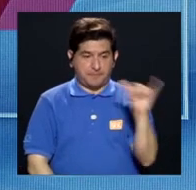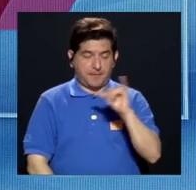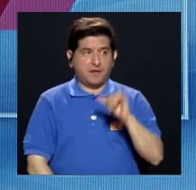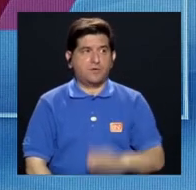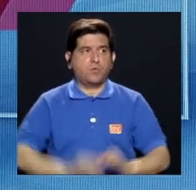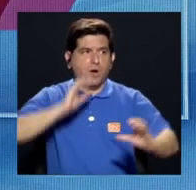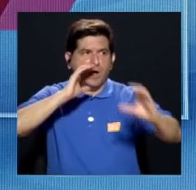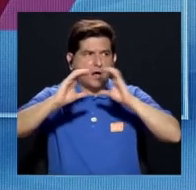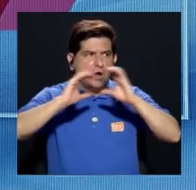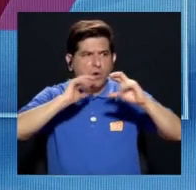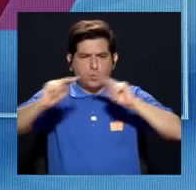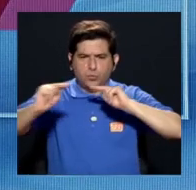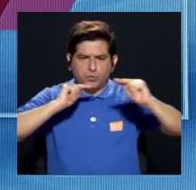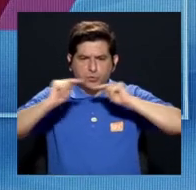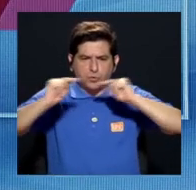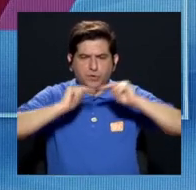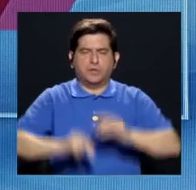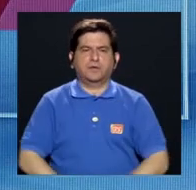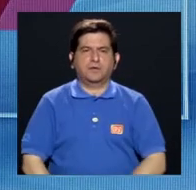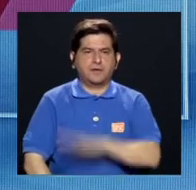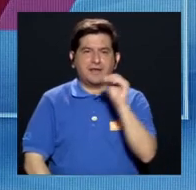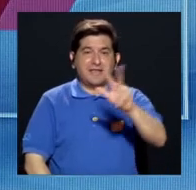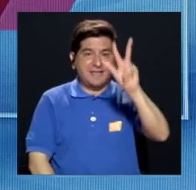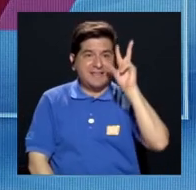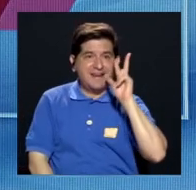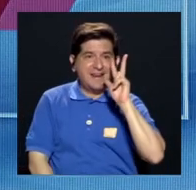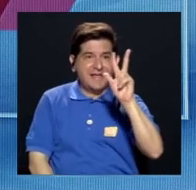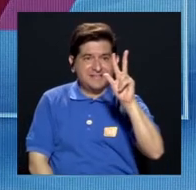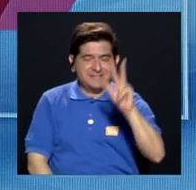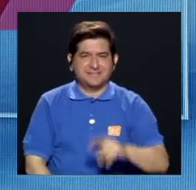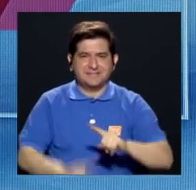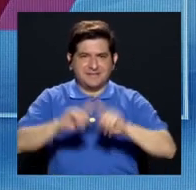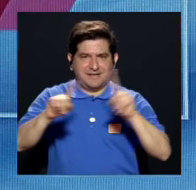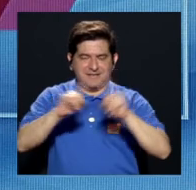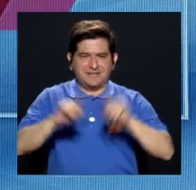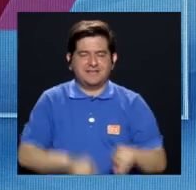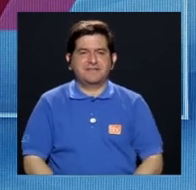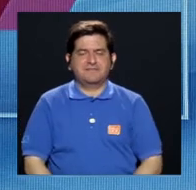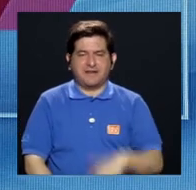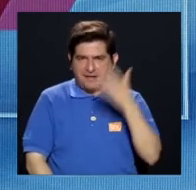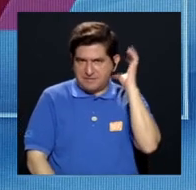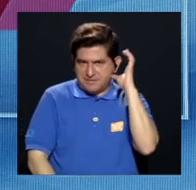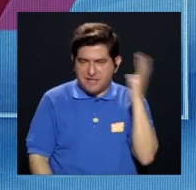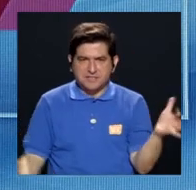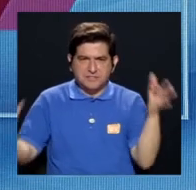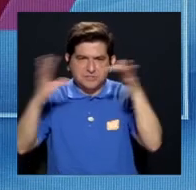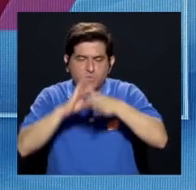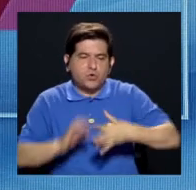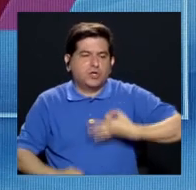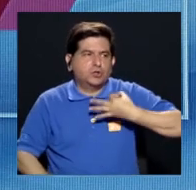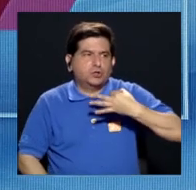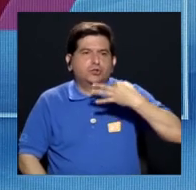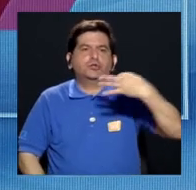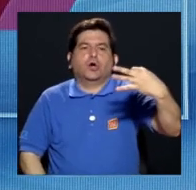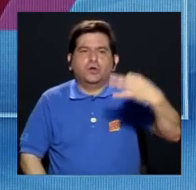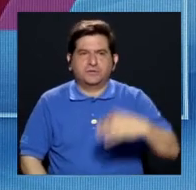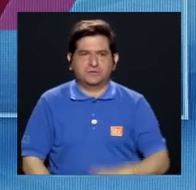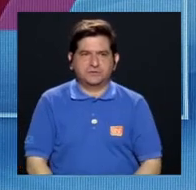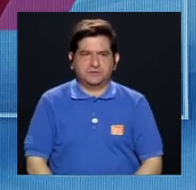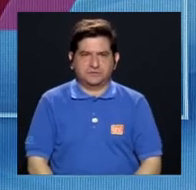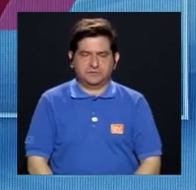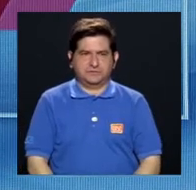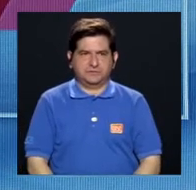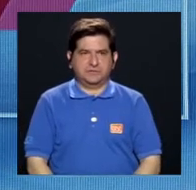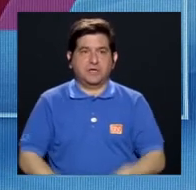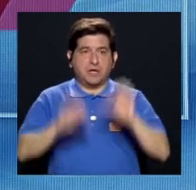para la transmisión de noticias. Y las tres frecuencias se enlazan diariamente para